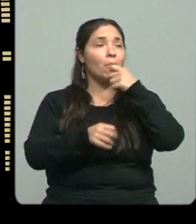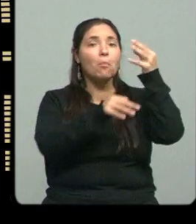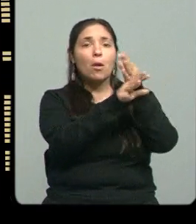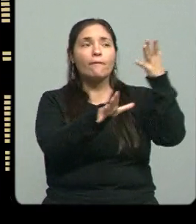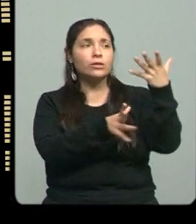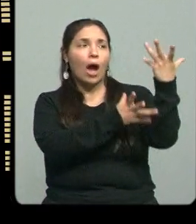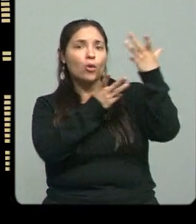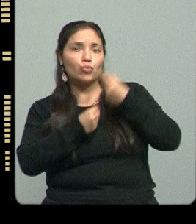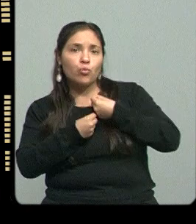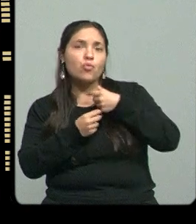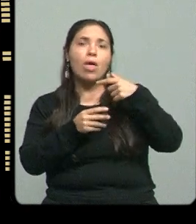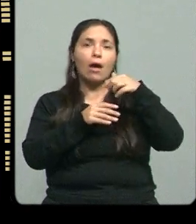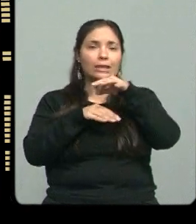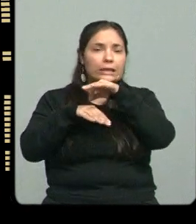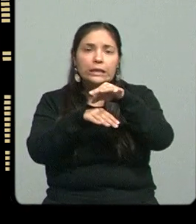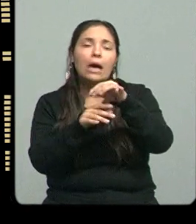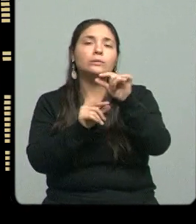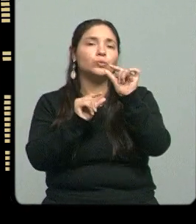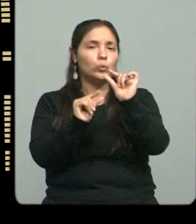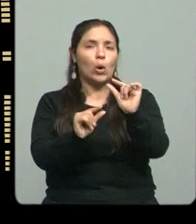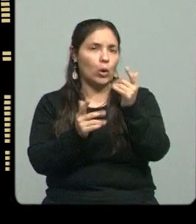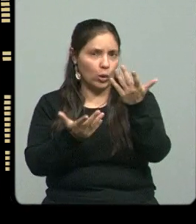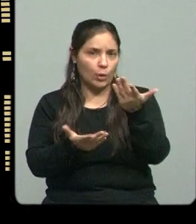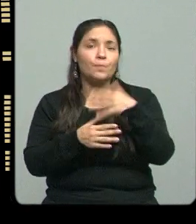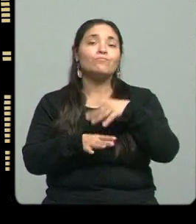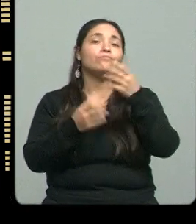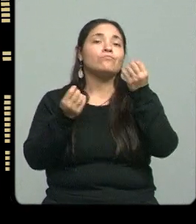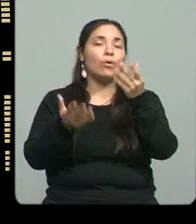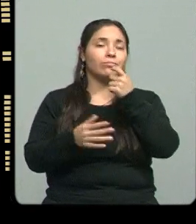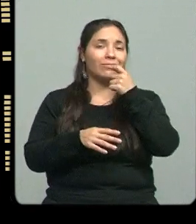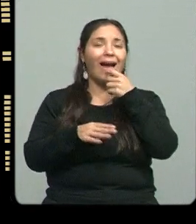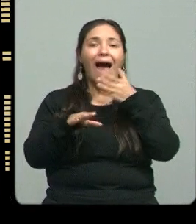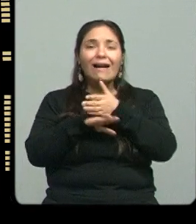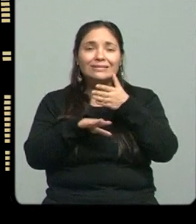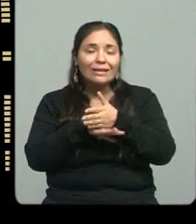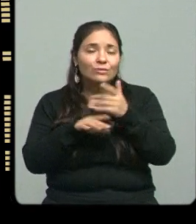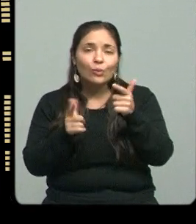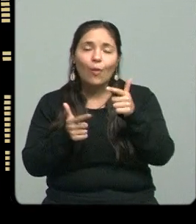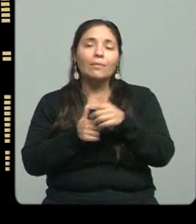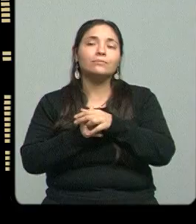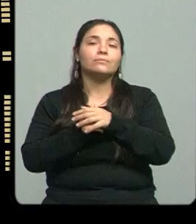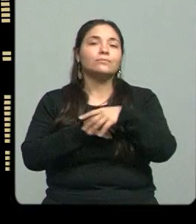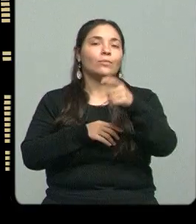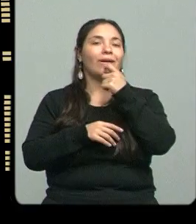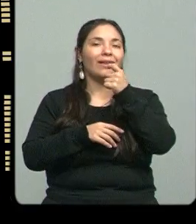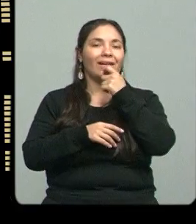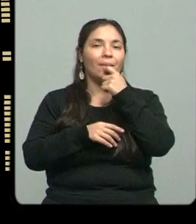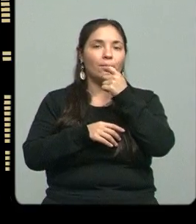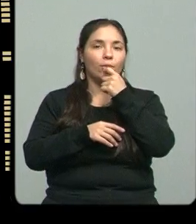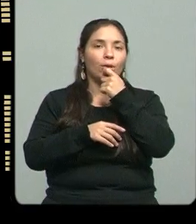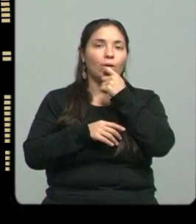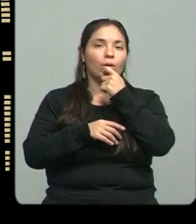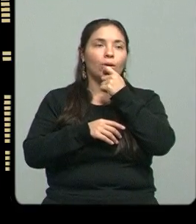profesional, porque no ha habido la posibilidad, no han tenido la posibilidad de acceder